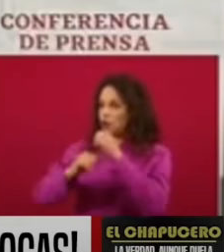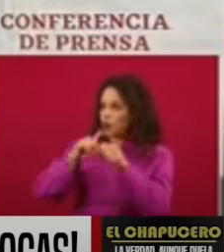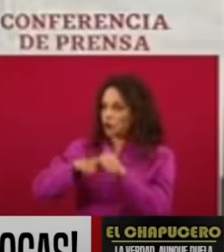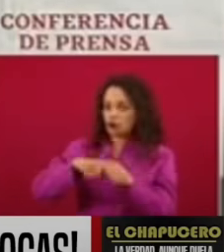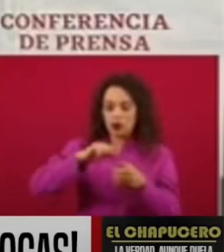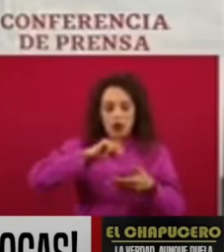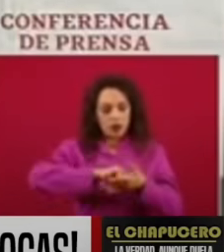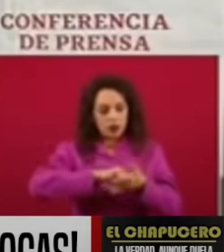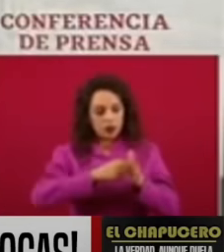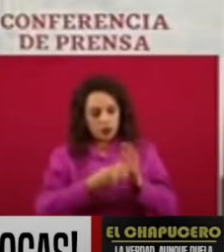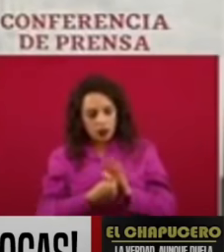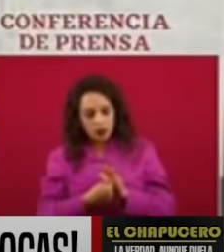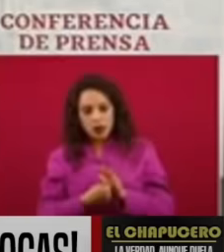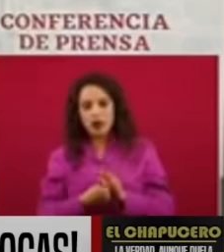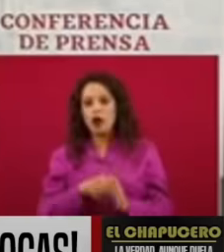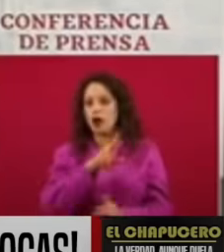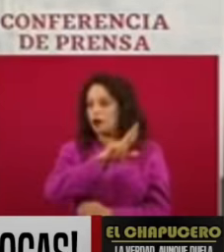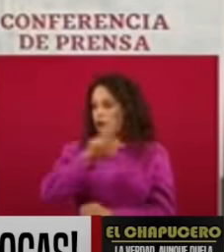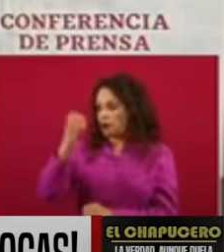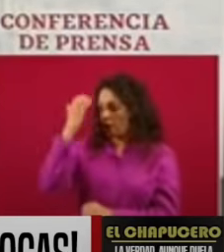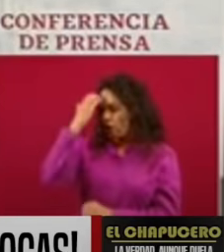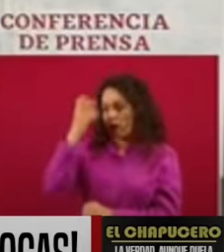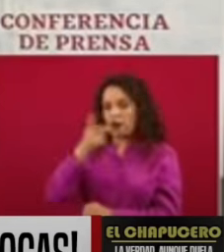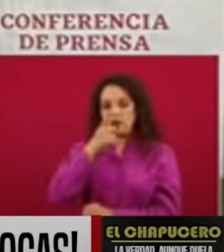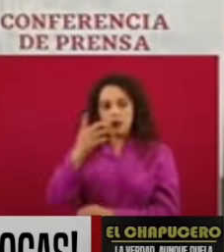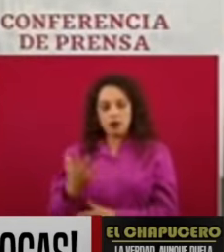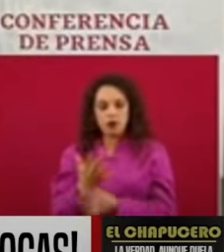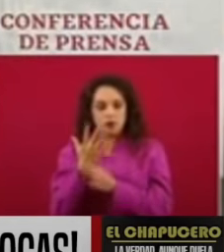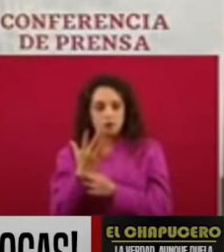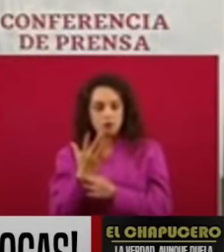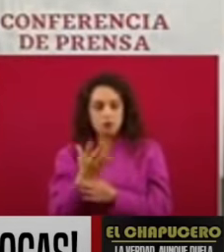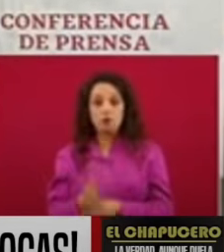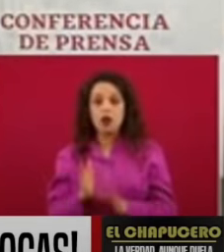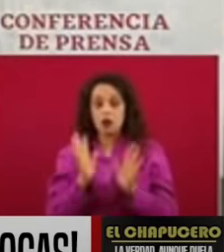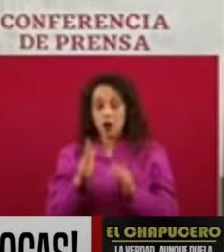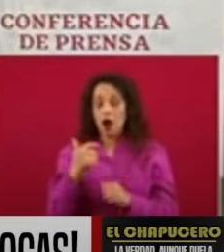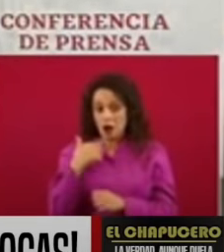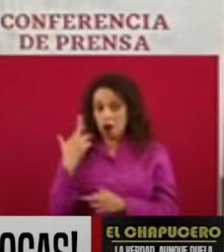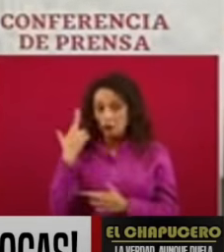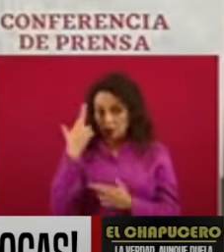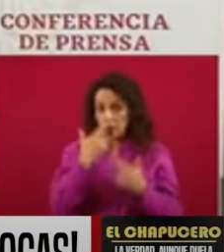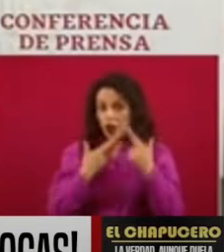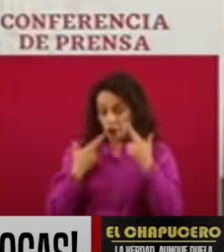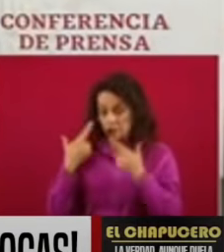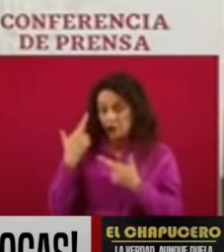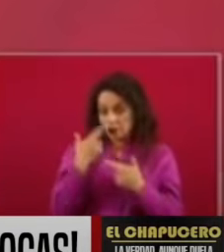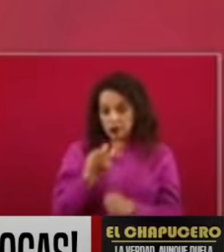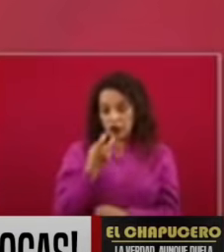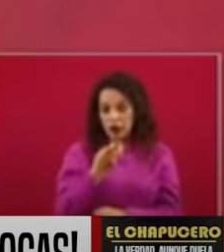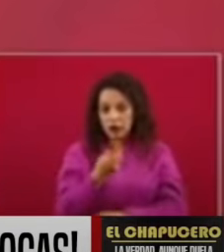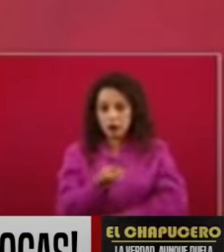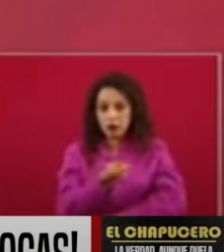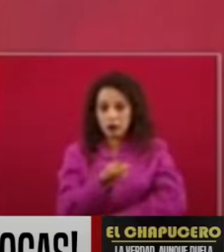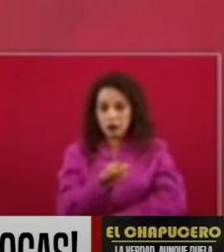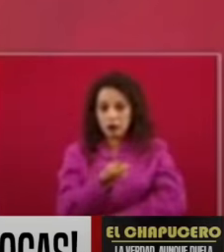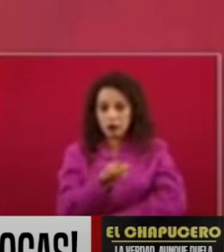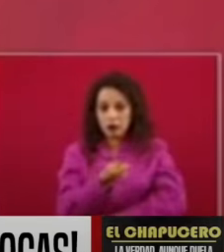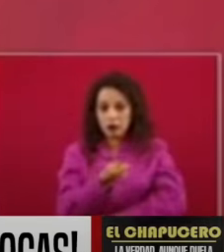técnica y reconocida, que en su momento haya realizado la revisión y la valoración de esta